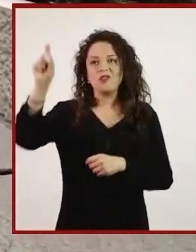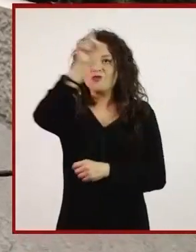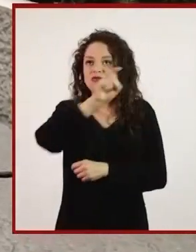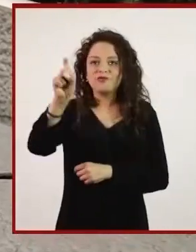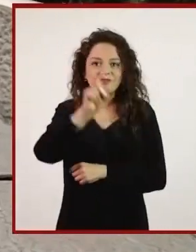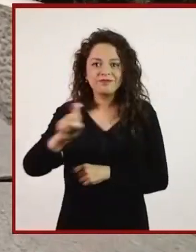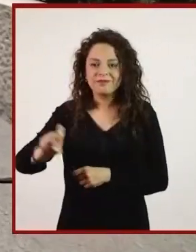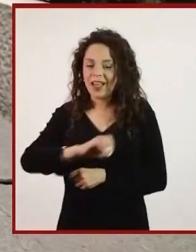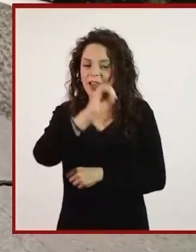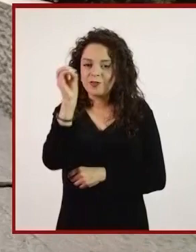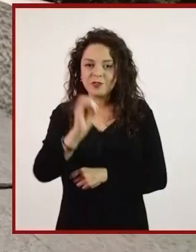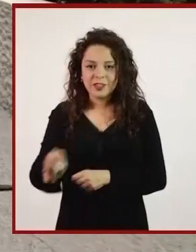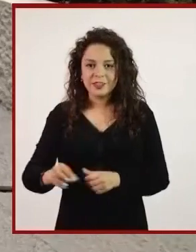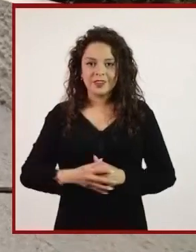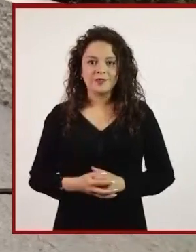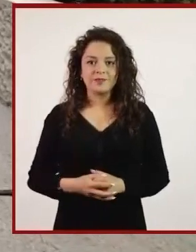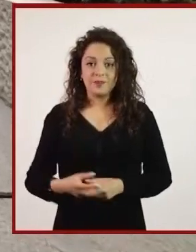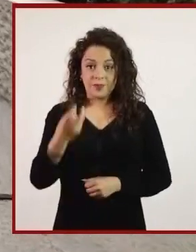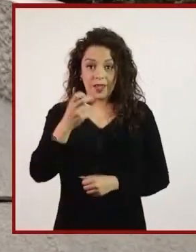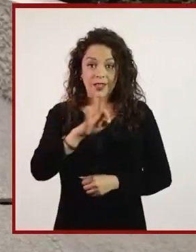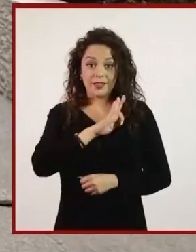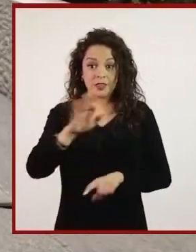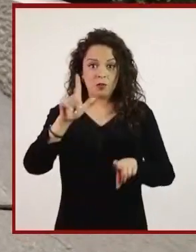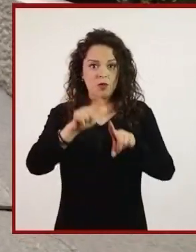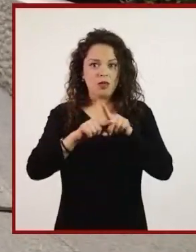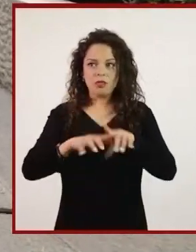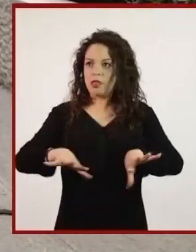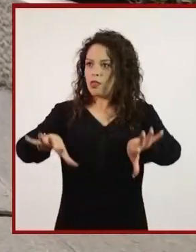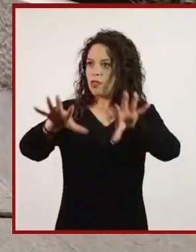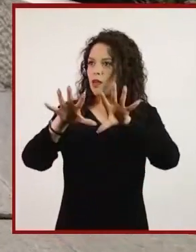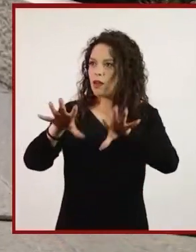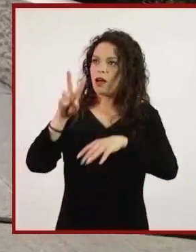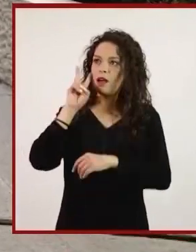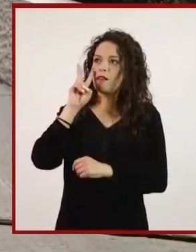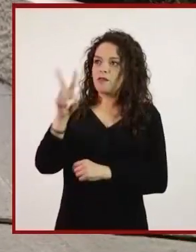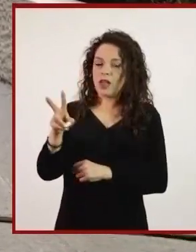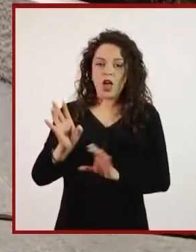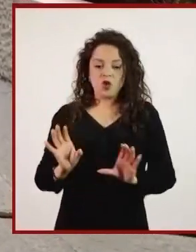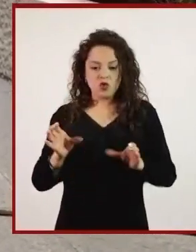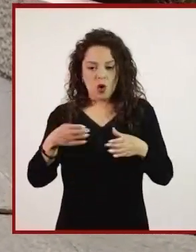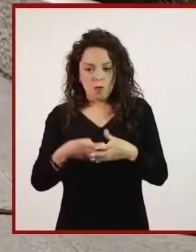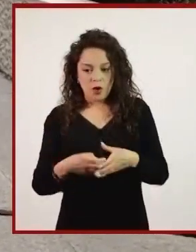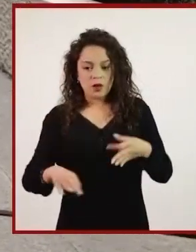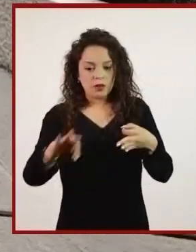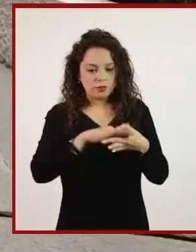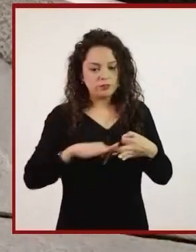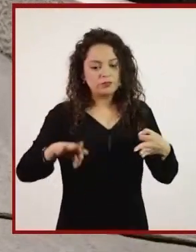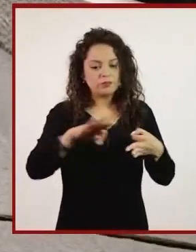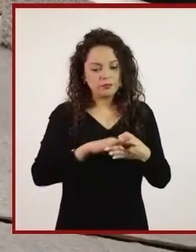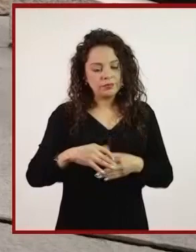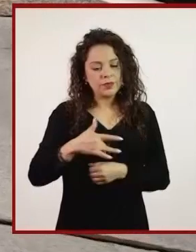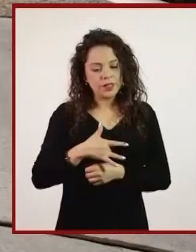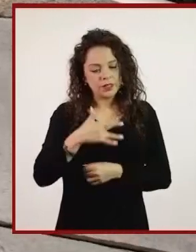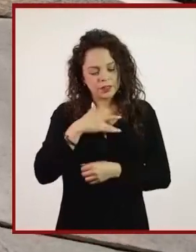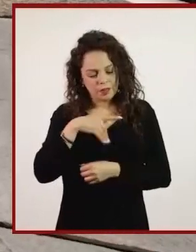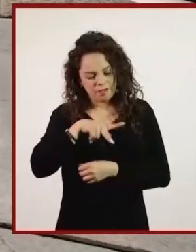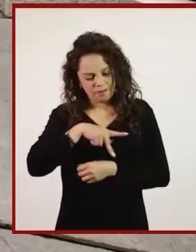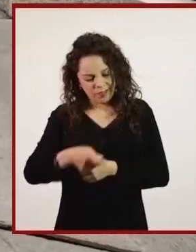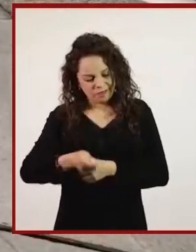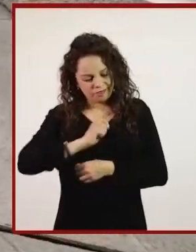mundo. Donde hay una pared, hay graffiti o un stencil. Todo esto le da color y permite a la